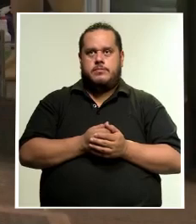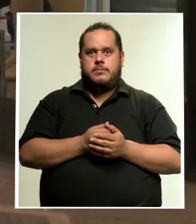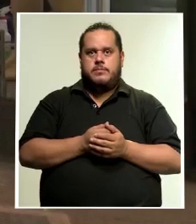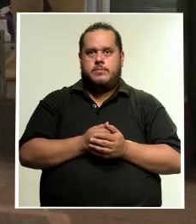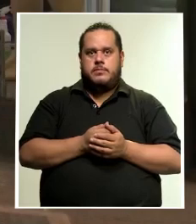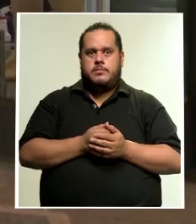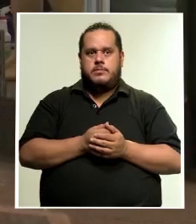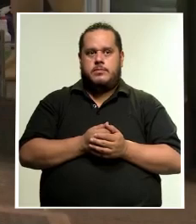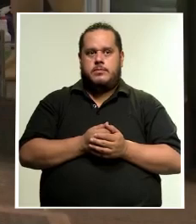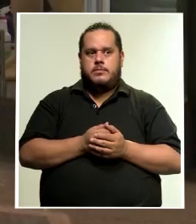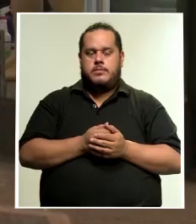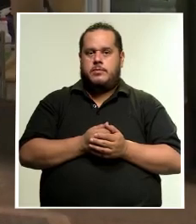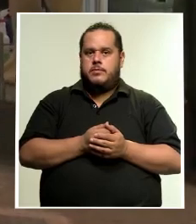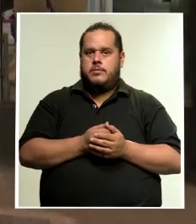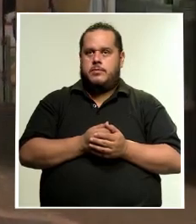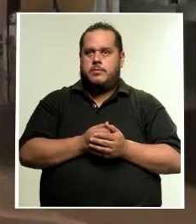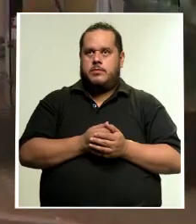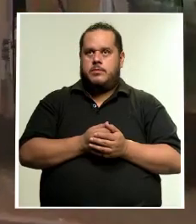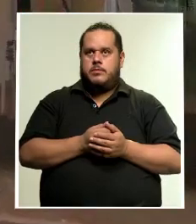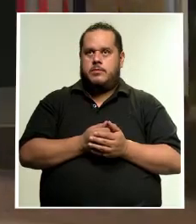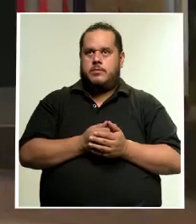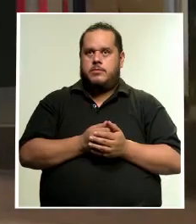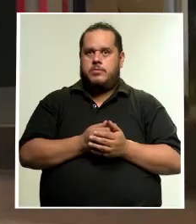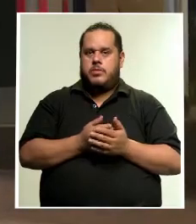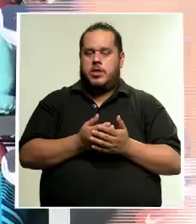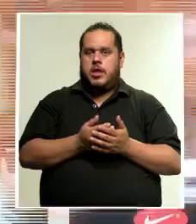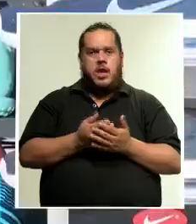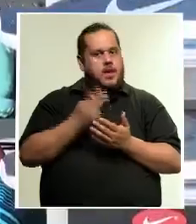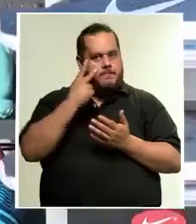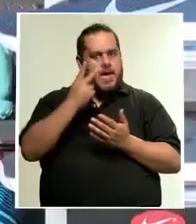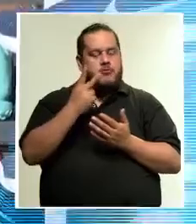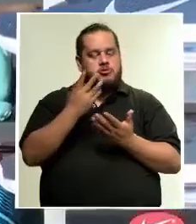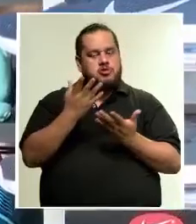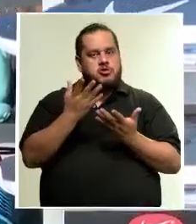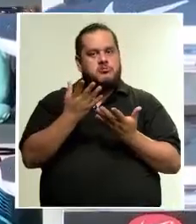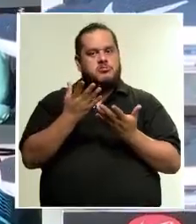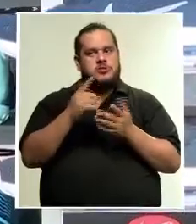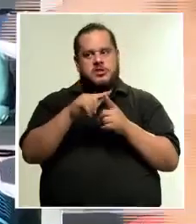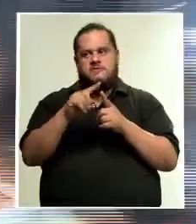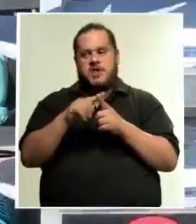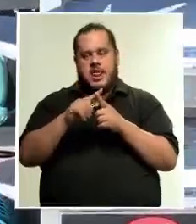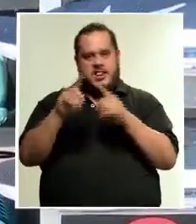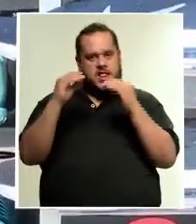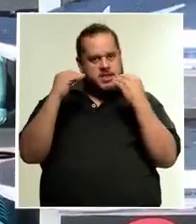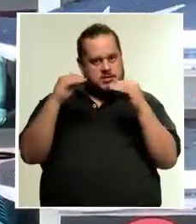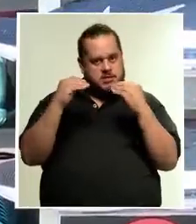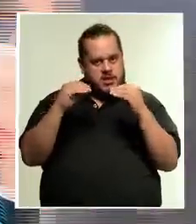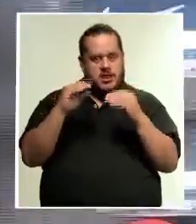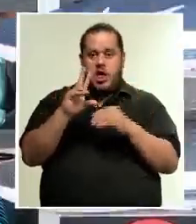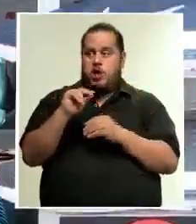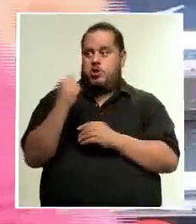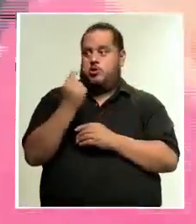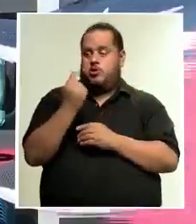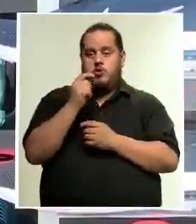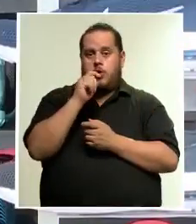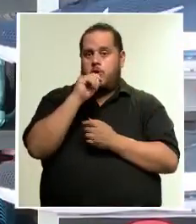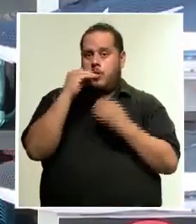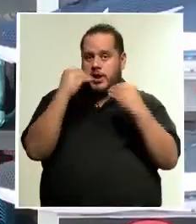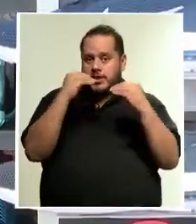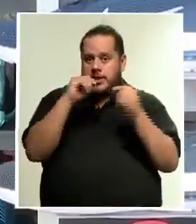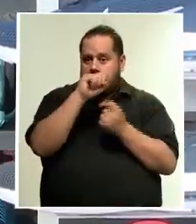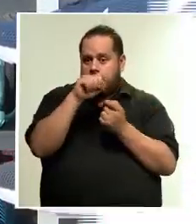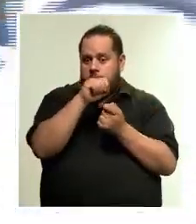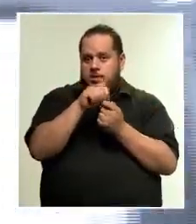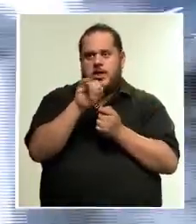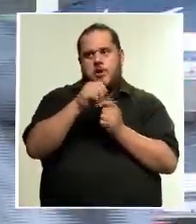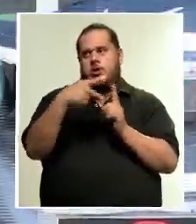regalos, hemos visto también bastante movimiento en las tiendas. Y no solo las tiendas específicamente, sino también